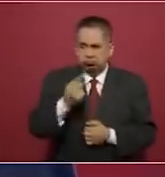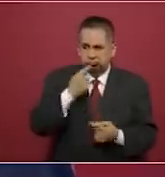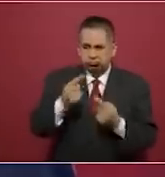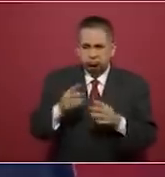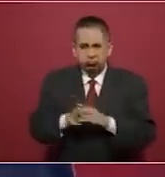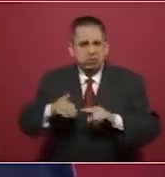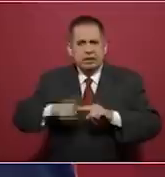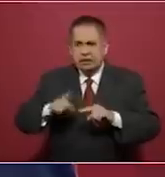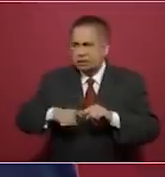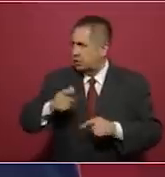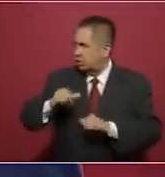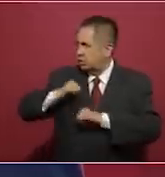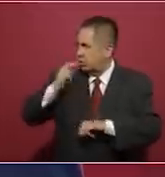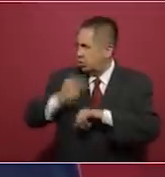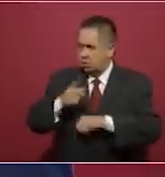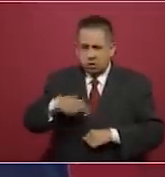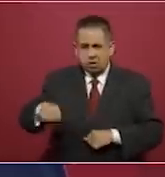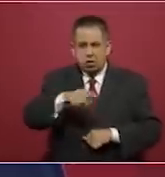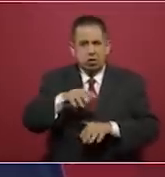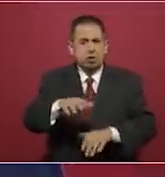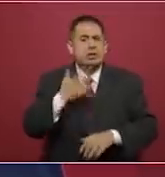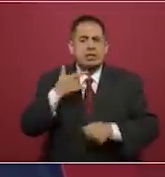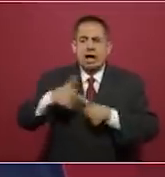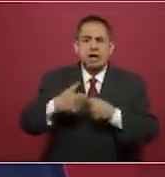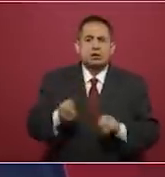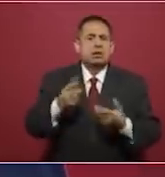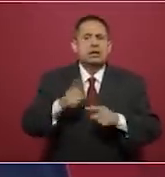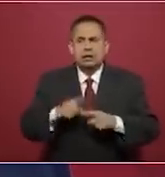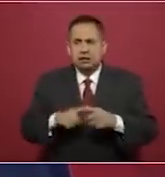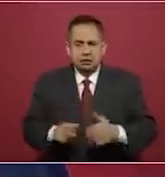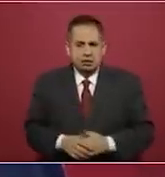quién es quién en los precios de las gasolinas